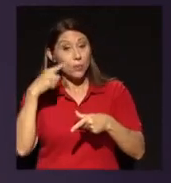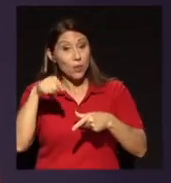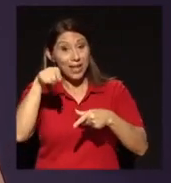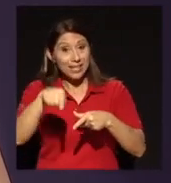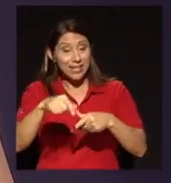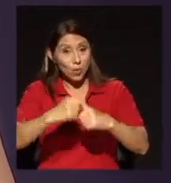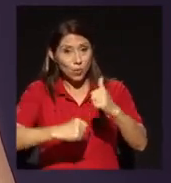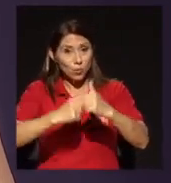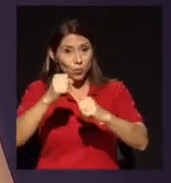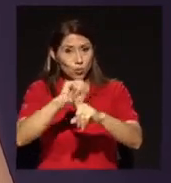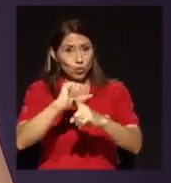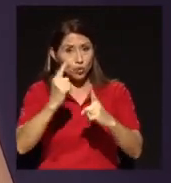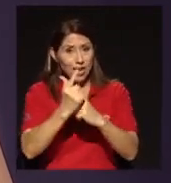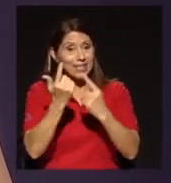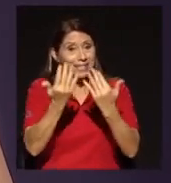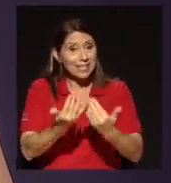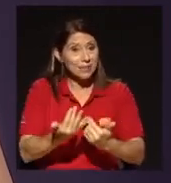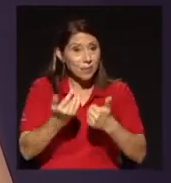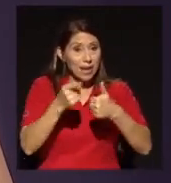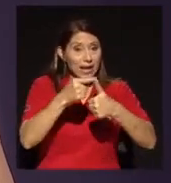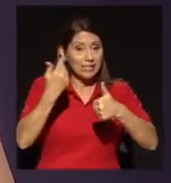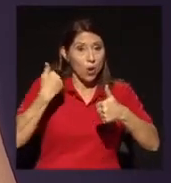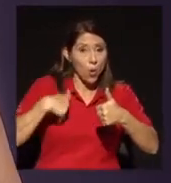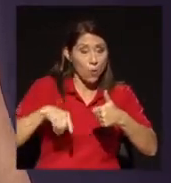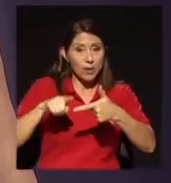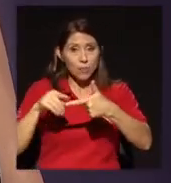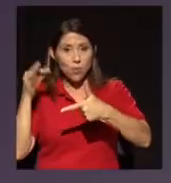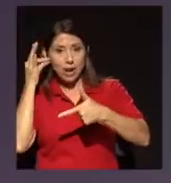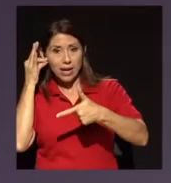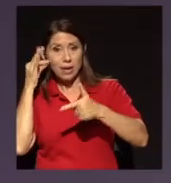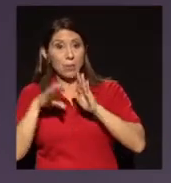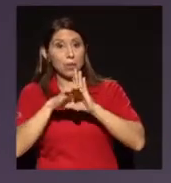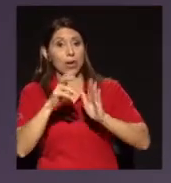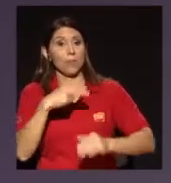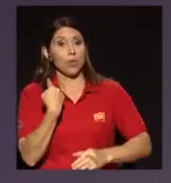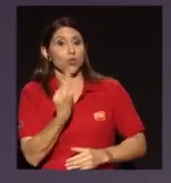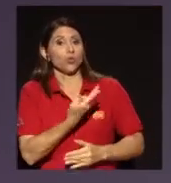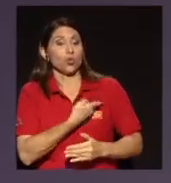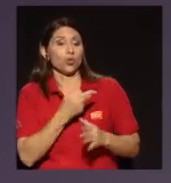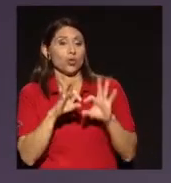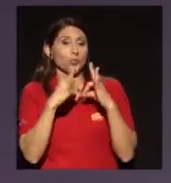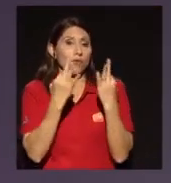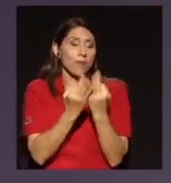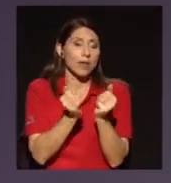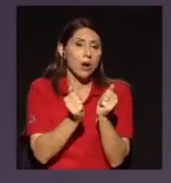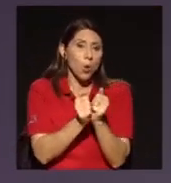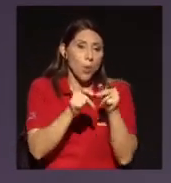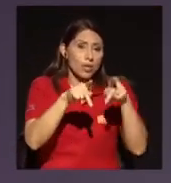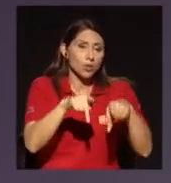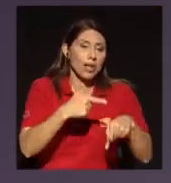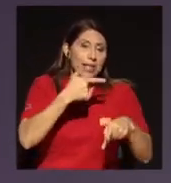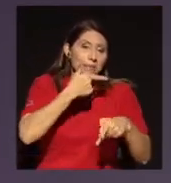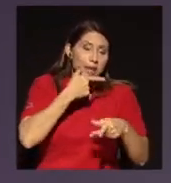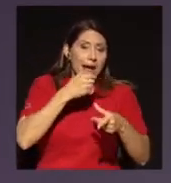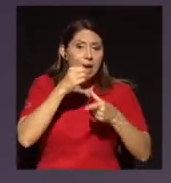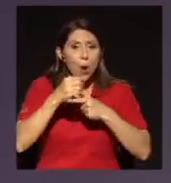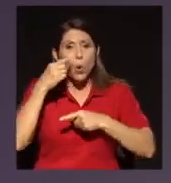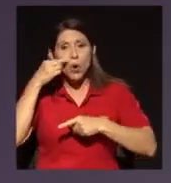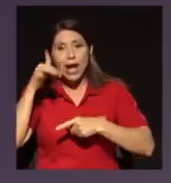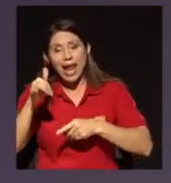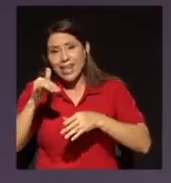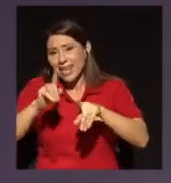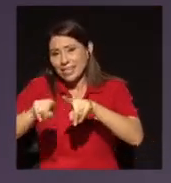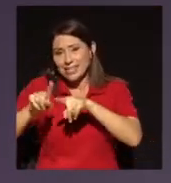hombre y mujer, en el caso nuestro, donde somos familias compuestas por personas lesbianas, gay, etcétera, entonces, ¿qué pasa?